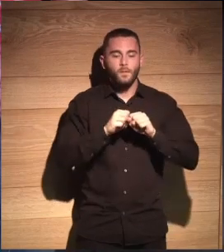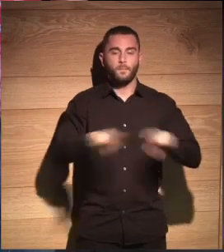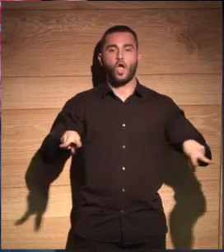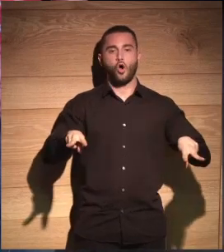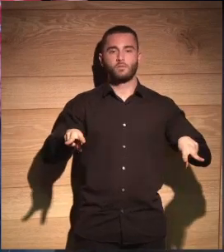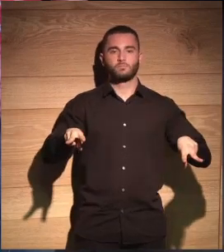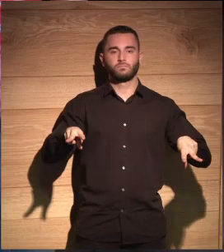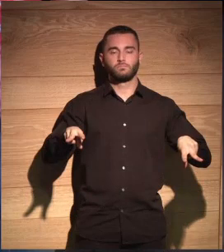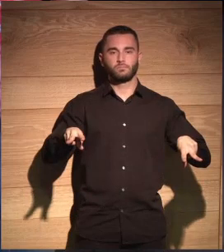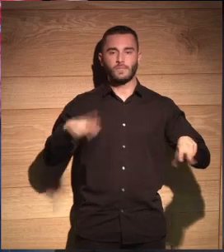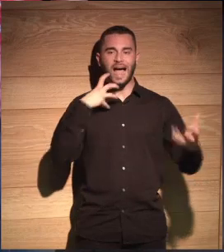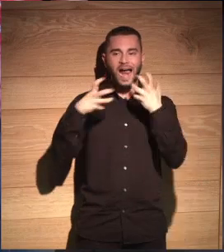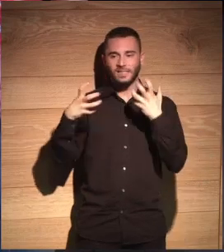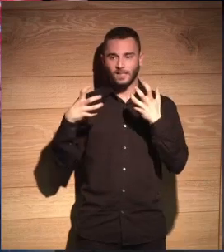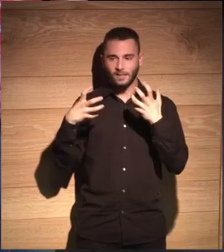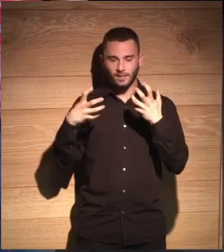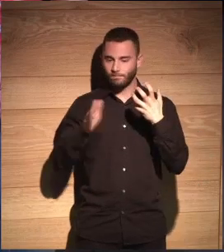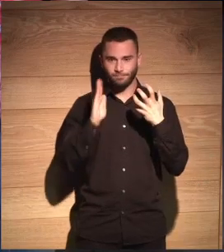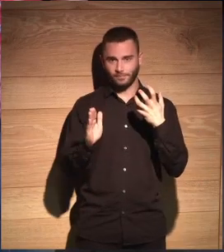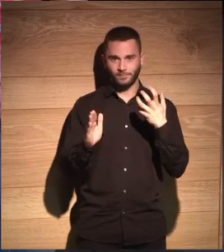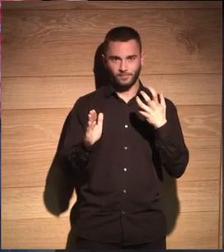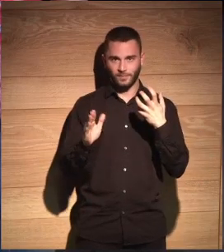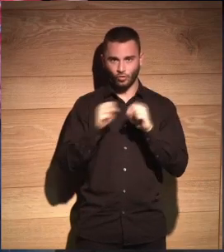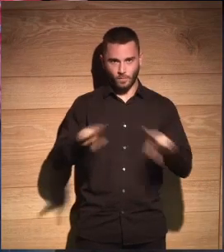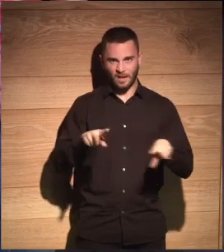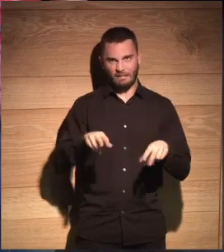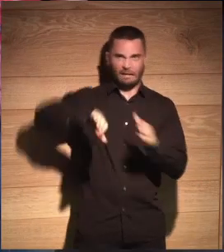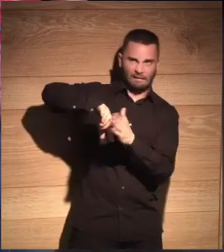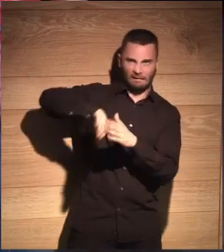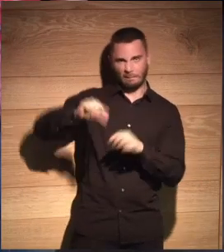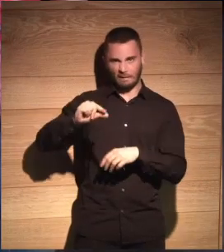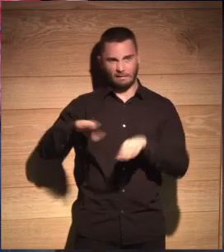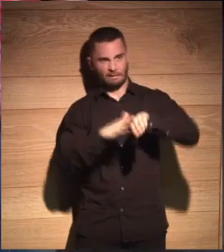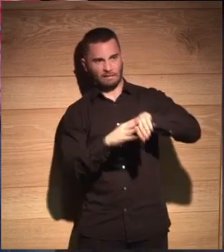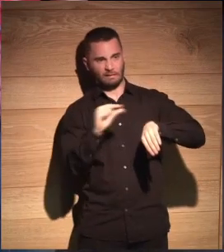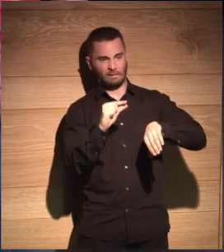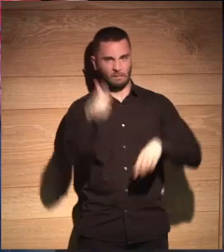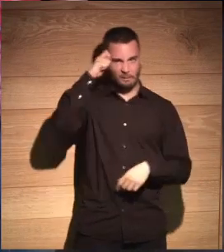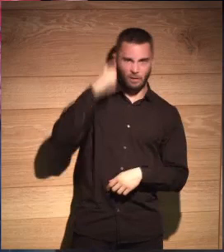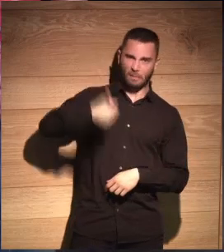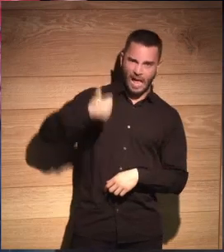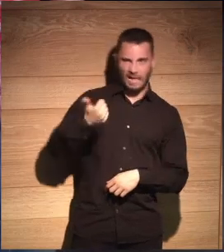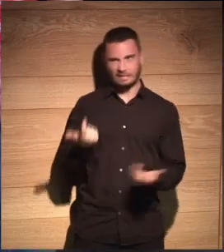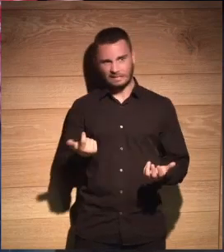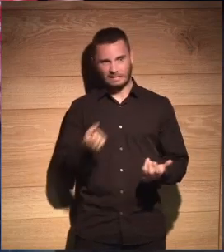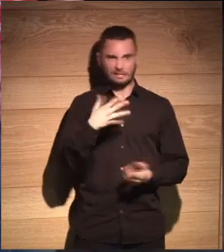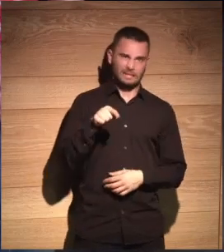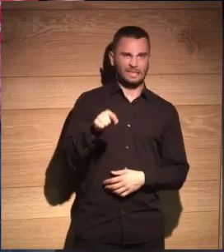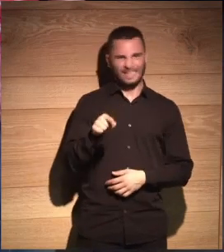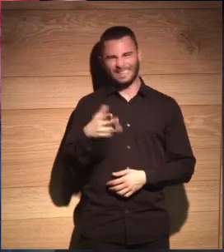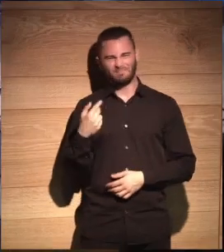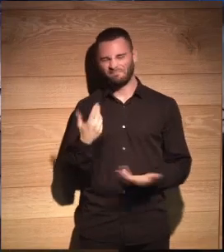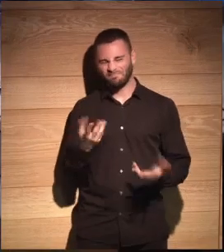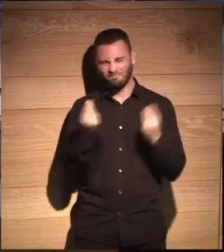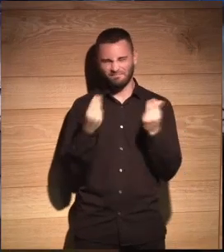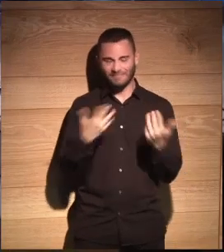desorientar al artista, ¿sabes? Es decir, pues un poco más a derecha, pues un poco más a izquierda, pues me lo pones con más pelo, pues con menos pelo. ¡Uy! ¡Ay, ahora no lo